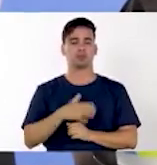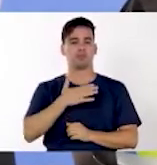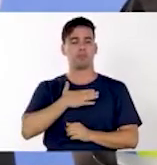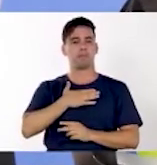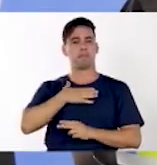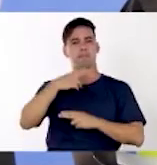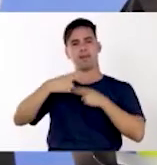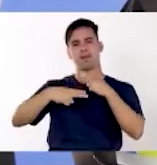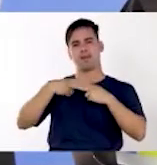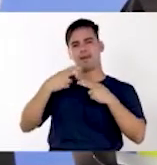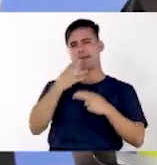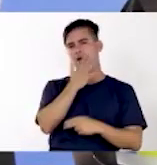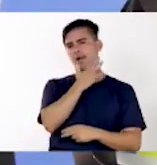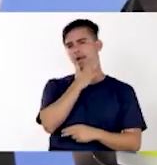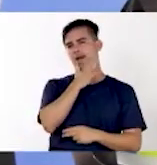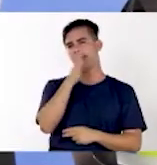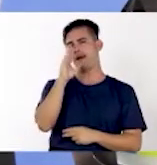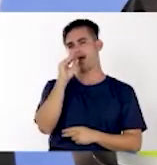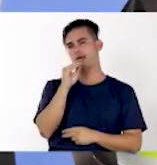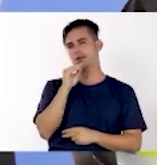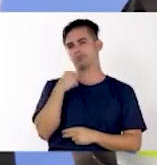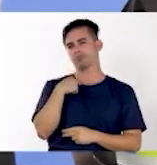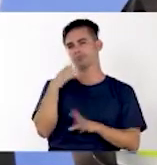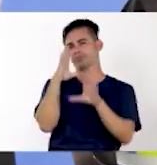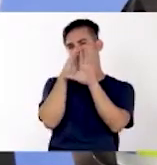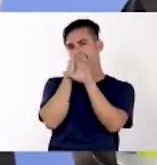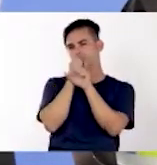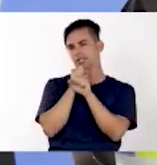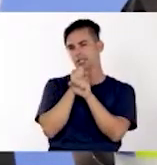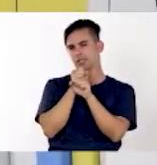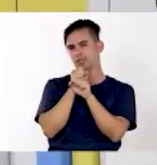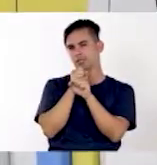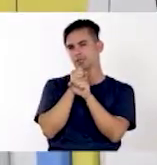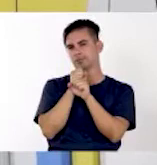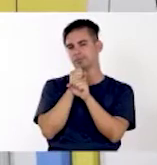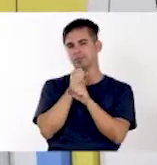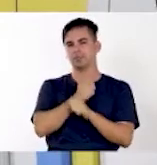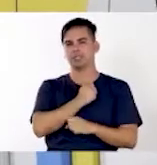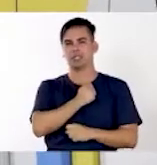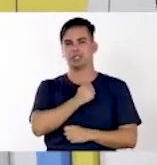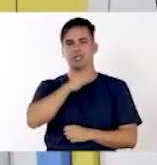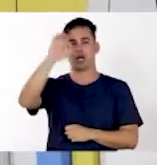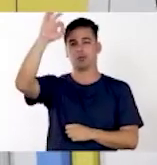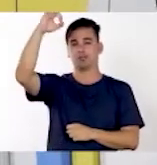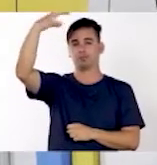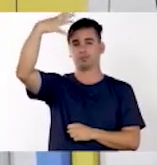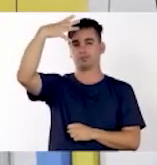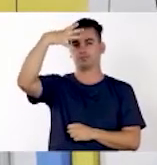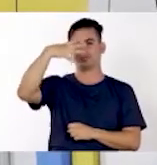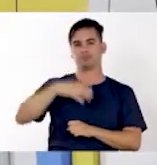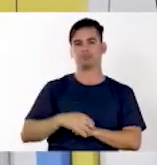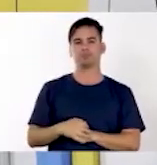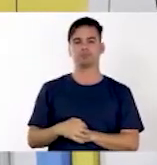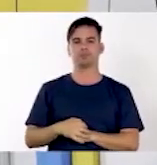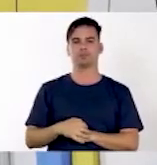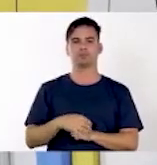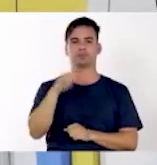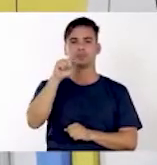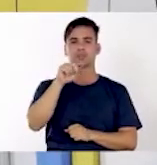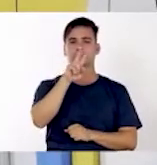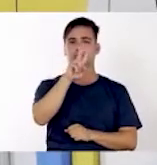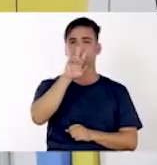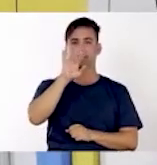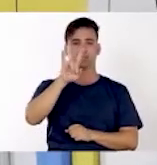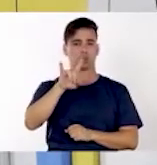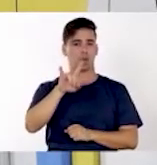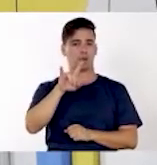hablar en el silencio cuando más quiero tu voz, tu luz? 29. Selecciona de la tercera estrofa, te